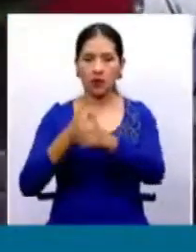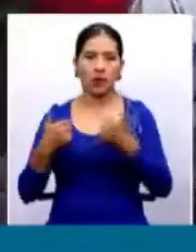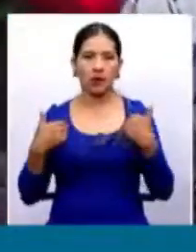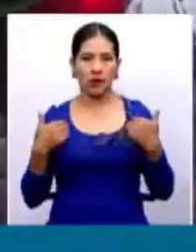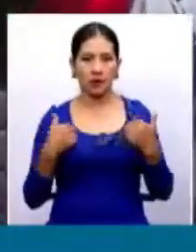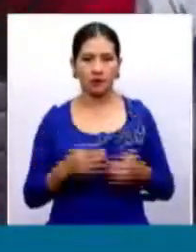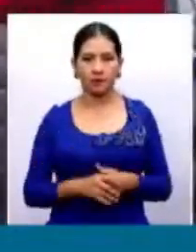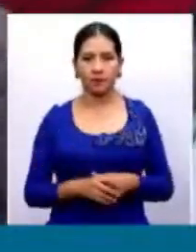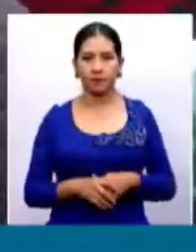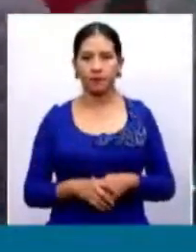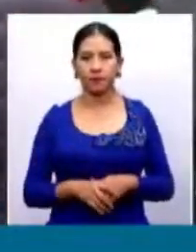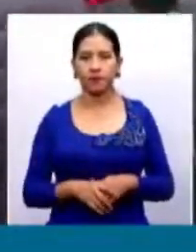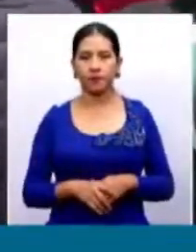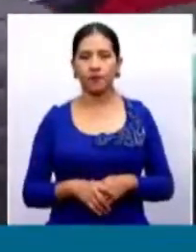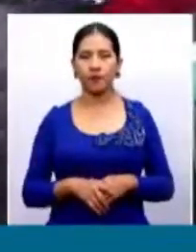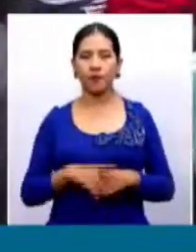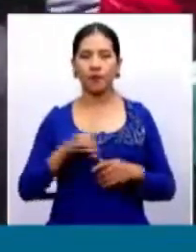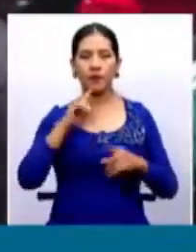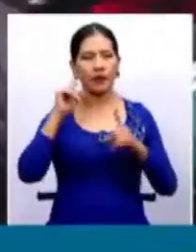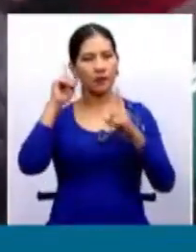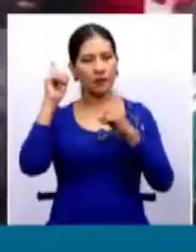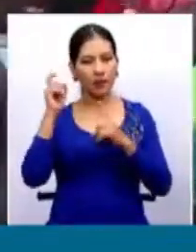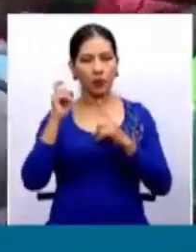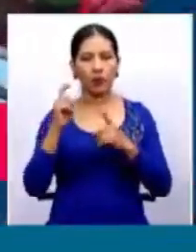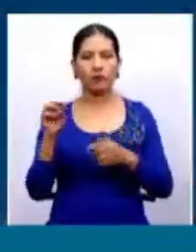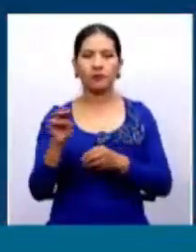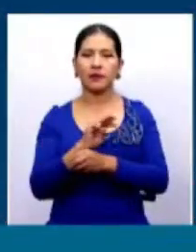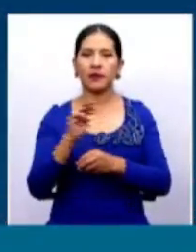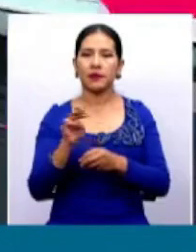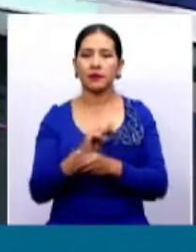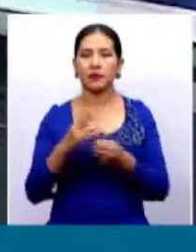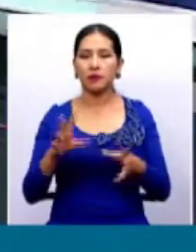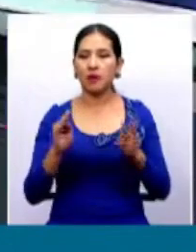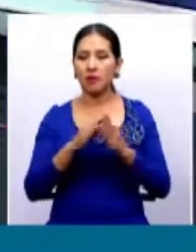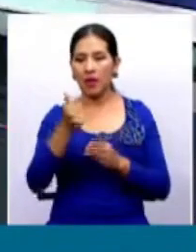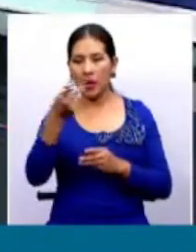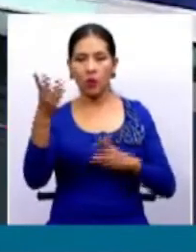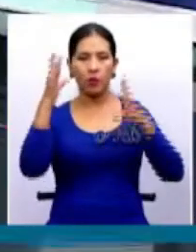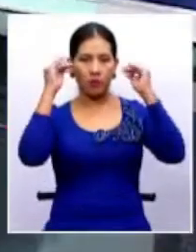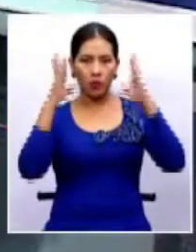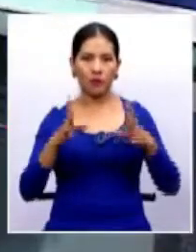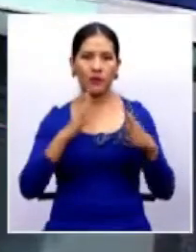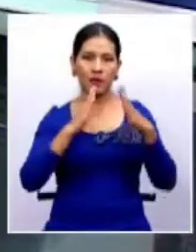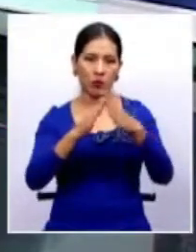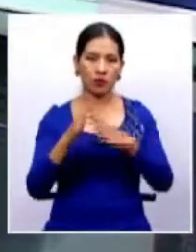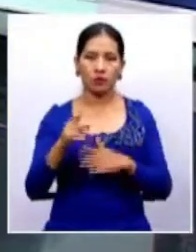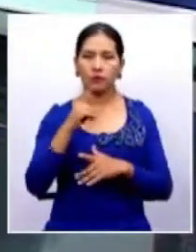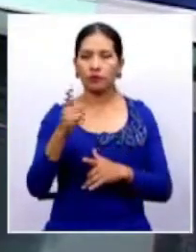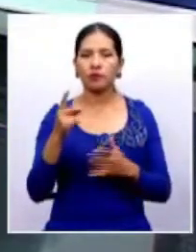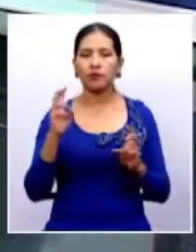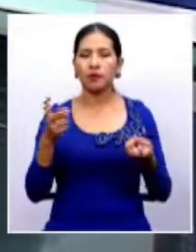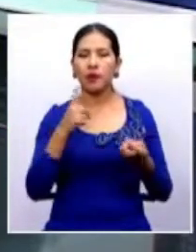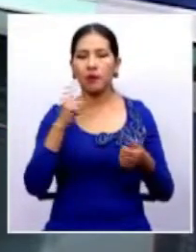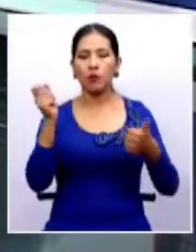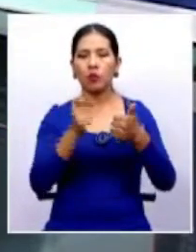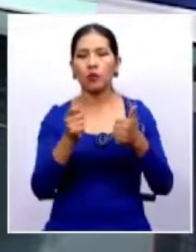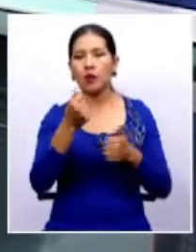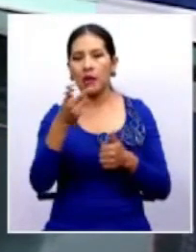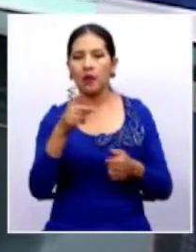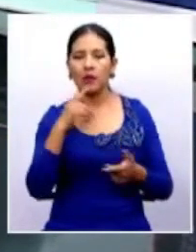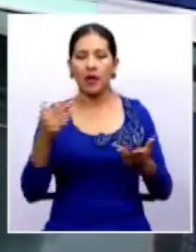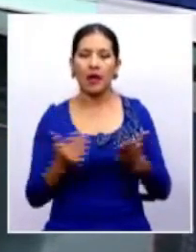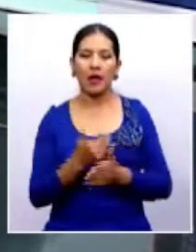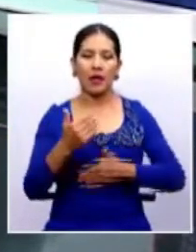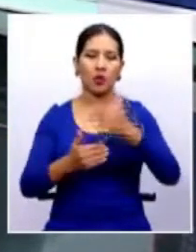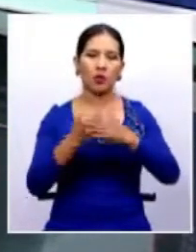ministro ahora entre los puntos que hacían referencia los maestros urbanos estaba precisamente el que no se aplica en las actualizaciones